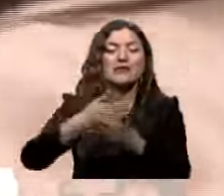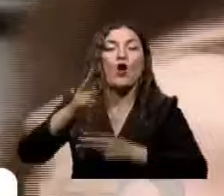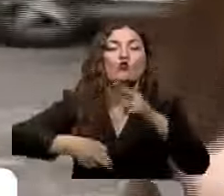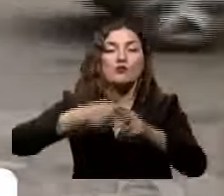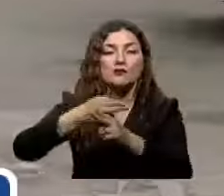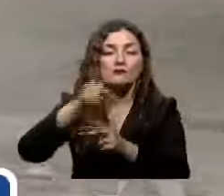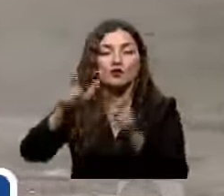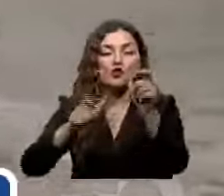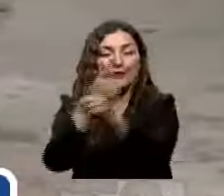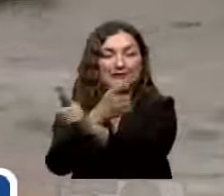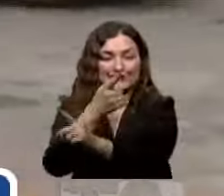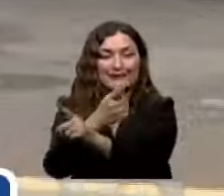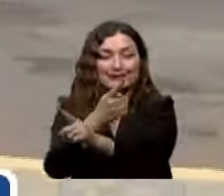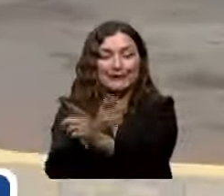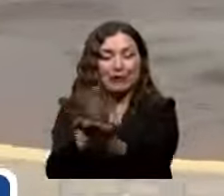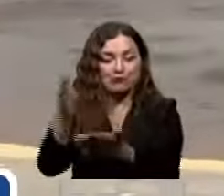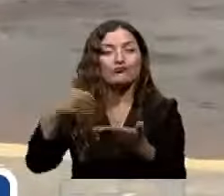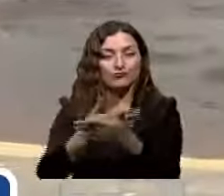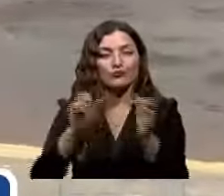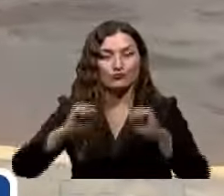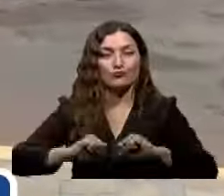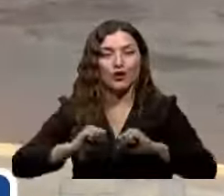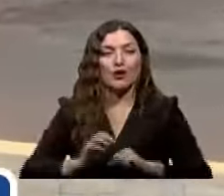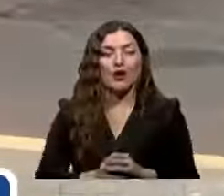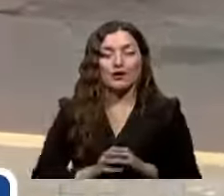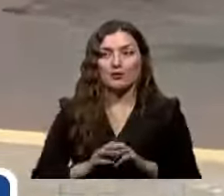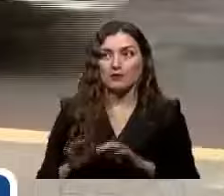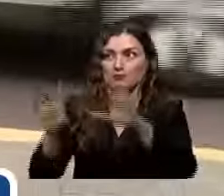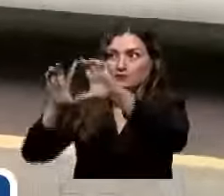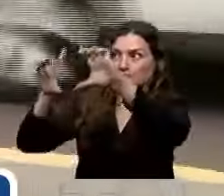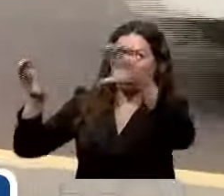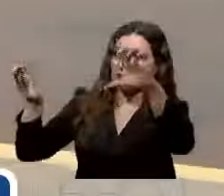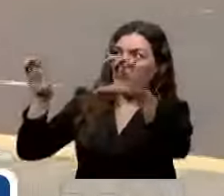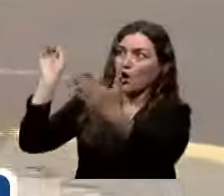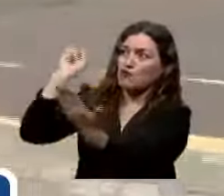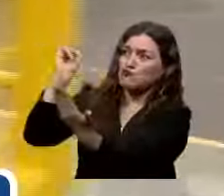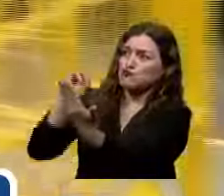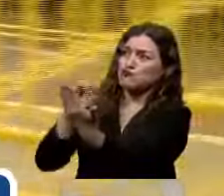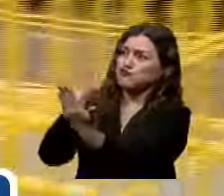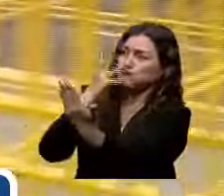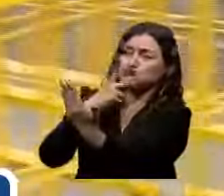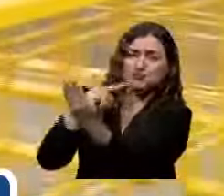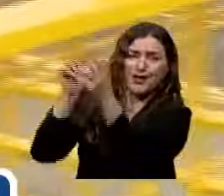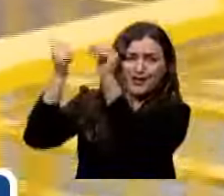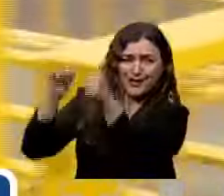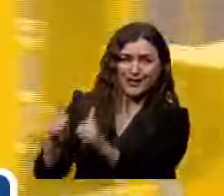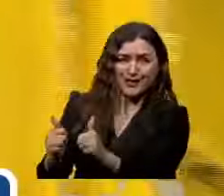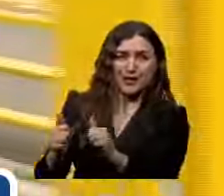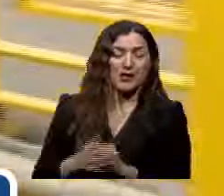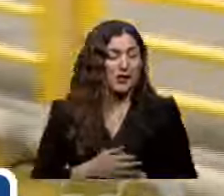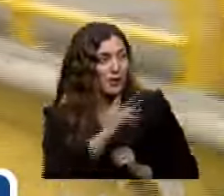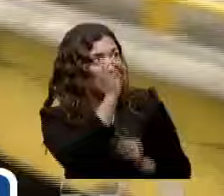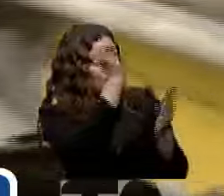pintura y murales artísticos en los intercambiadores, en los deprimidos, que generan un impacto bastante importante en la ciudadanía,